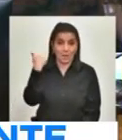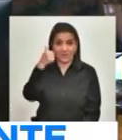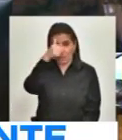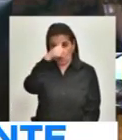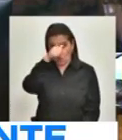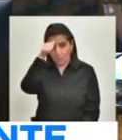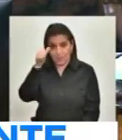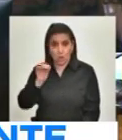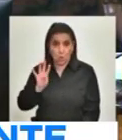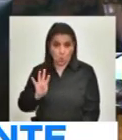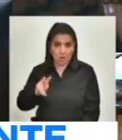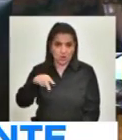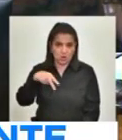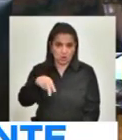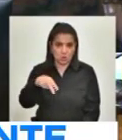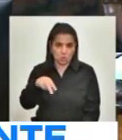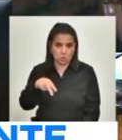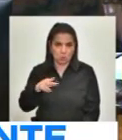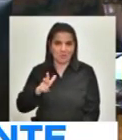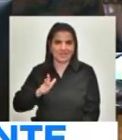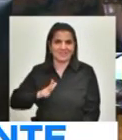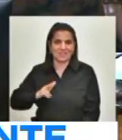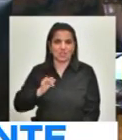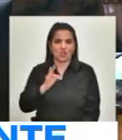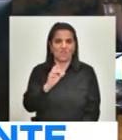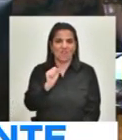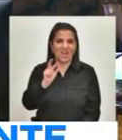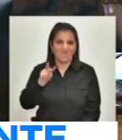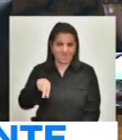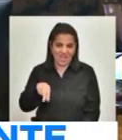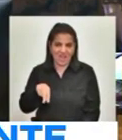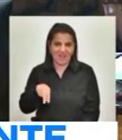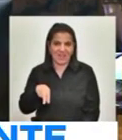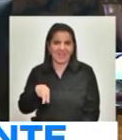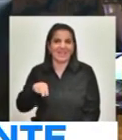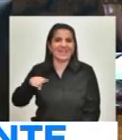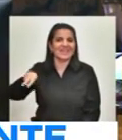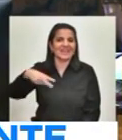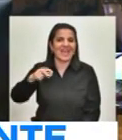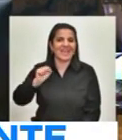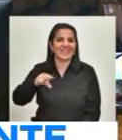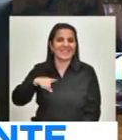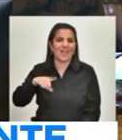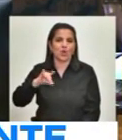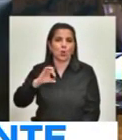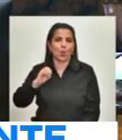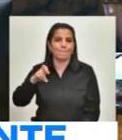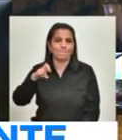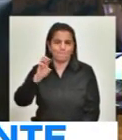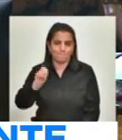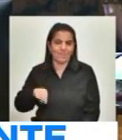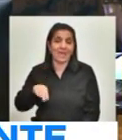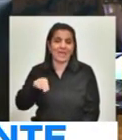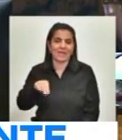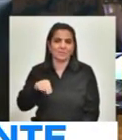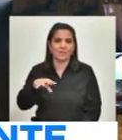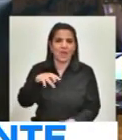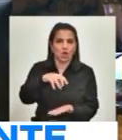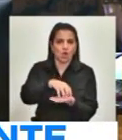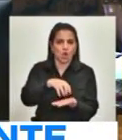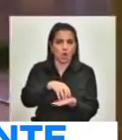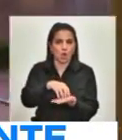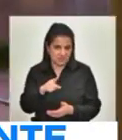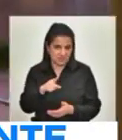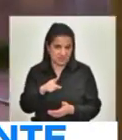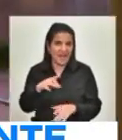4 de junio, el señor Fabián Ñancupel, vecino de la localidad de Melinca, en la comuna insular de Las Huaytecas, en la región